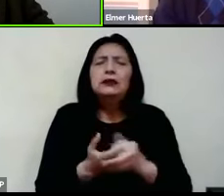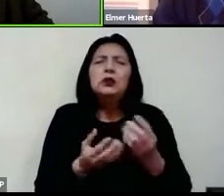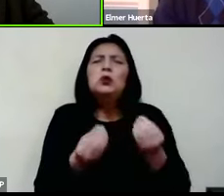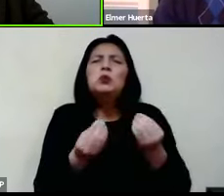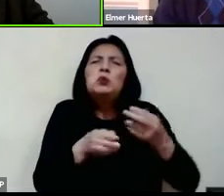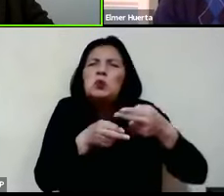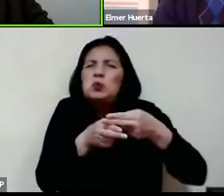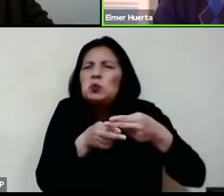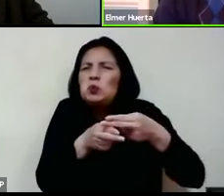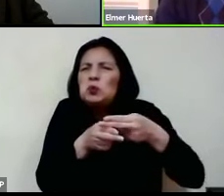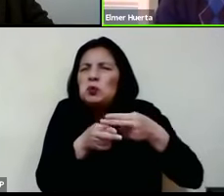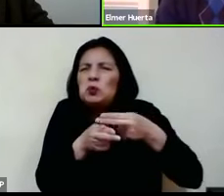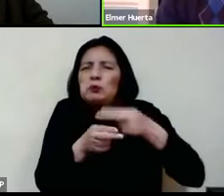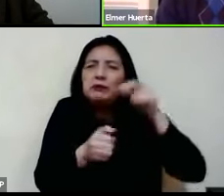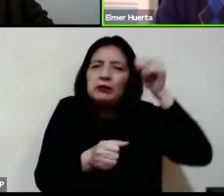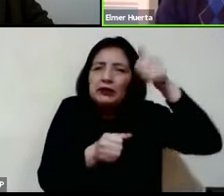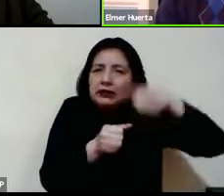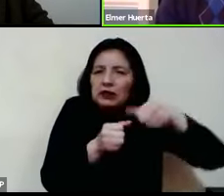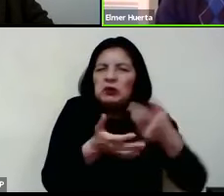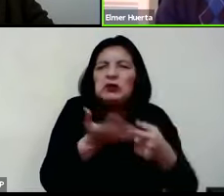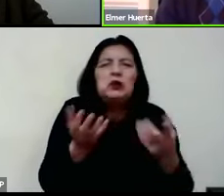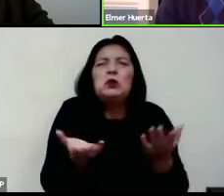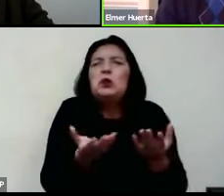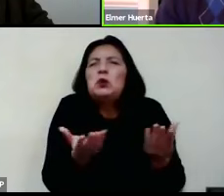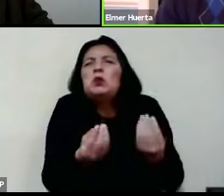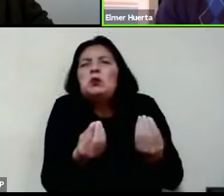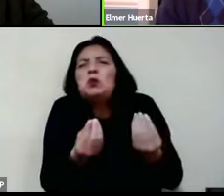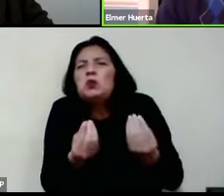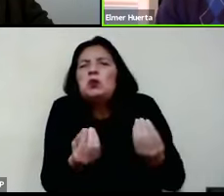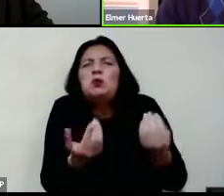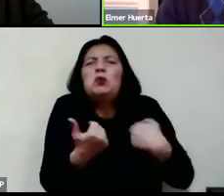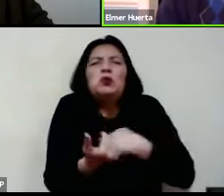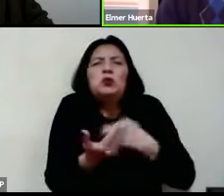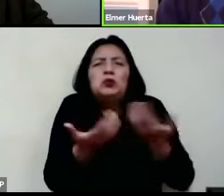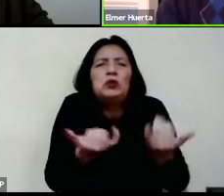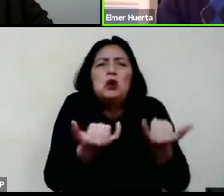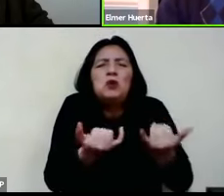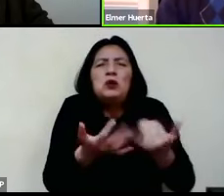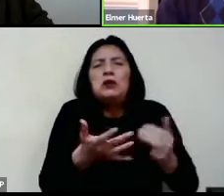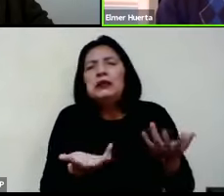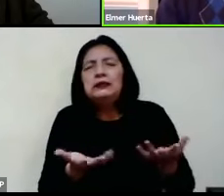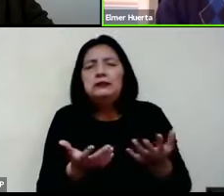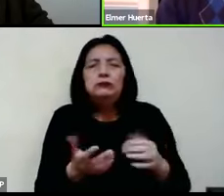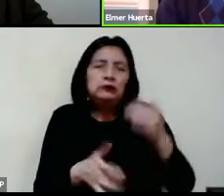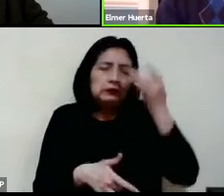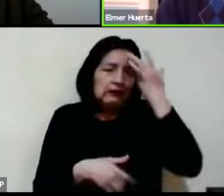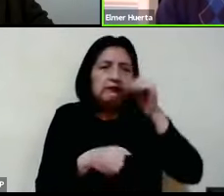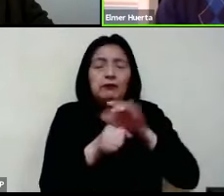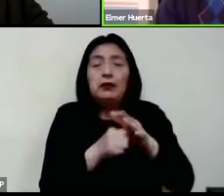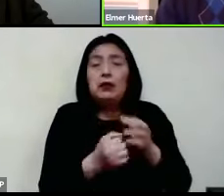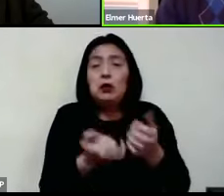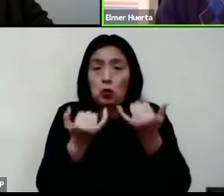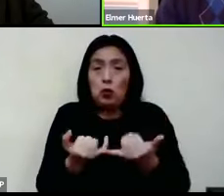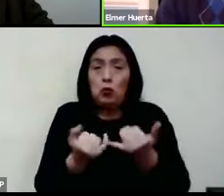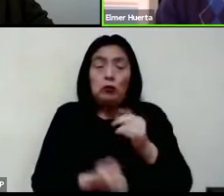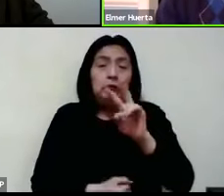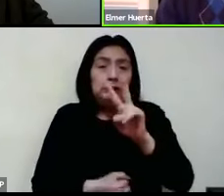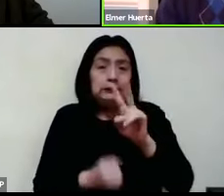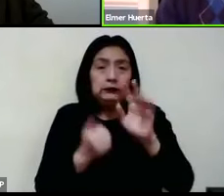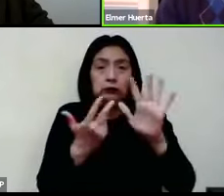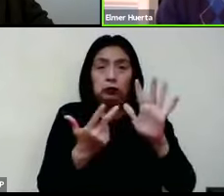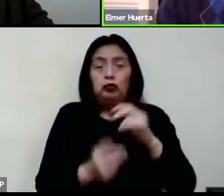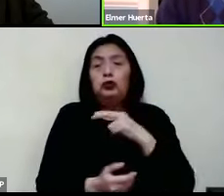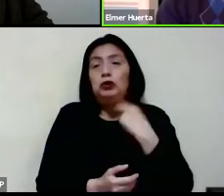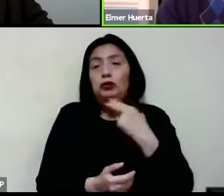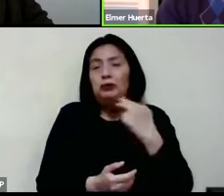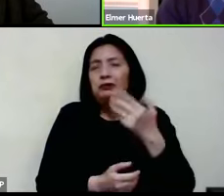breve recordatorio en qué estamos con respecto a esta enfermedad. El día de hoy, 28 de noviembre, pues